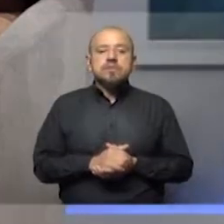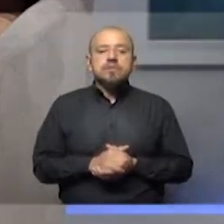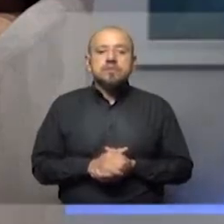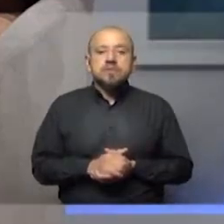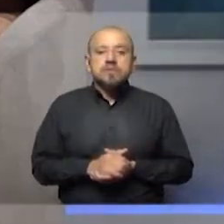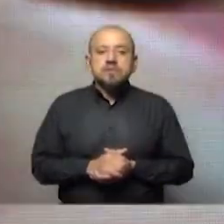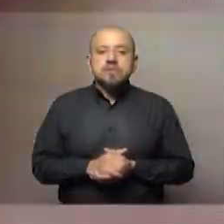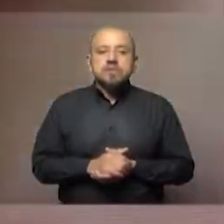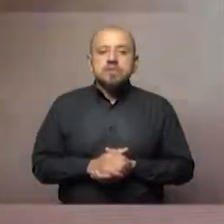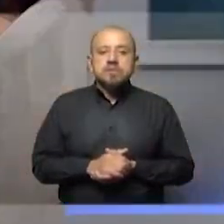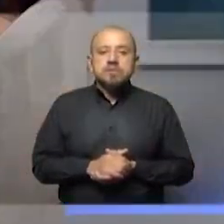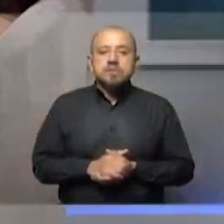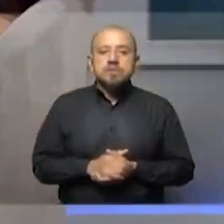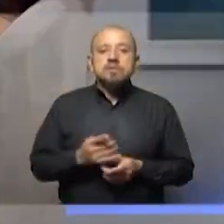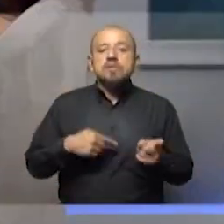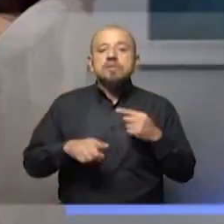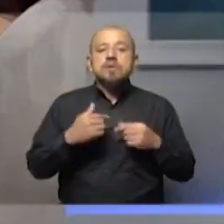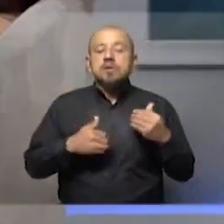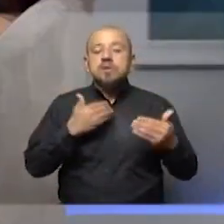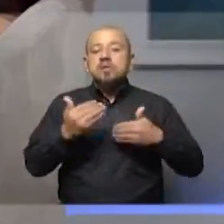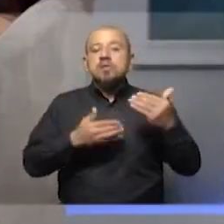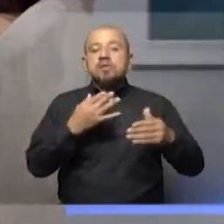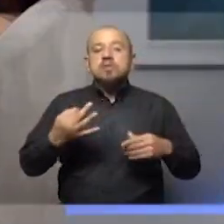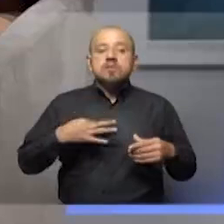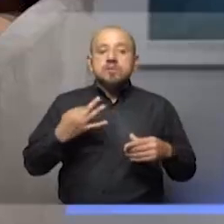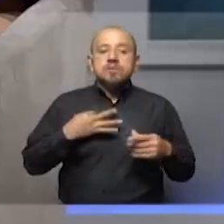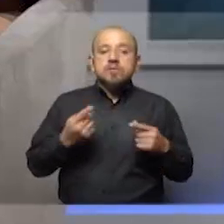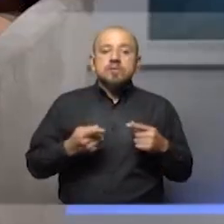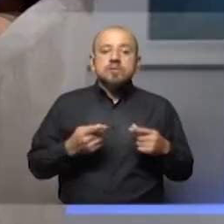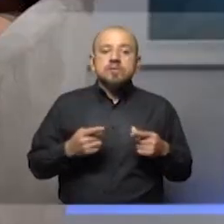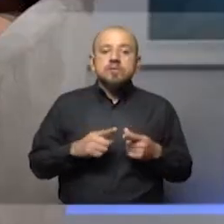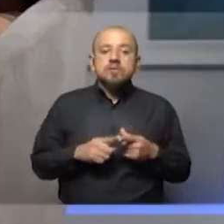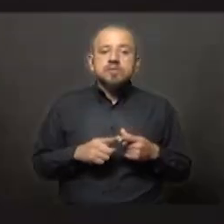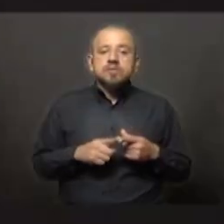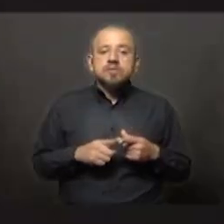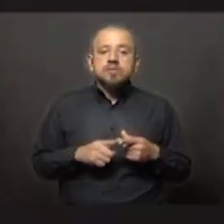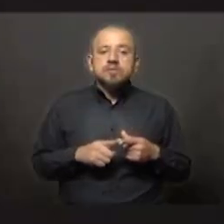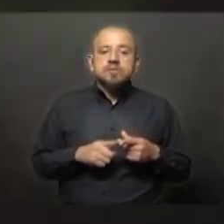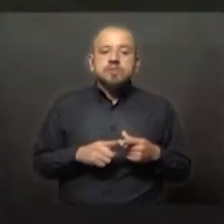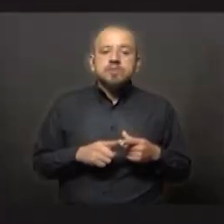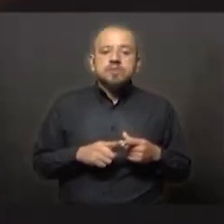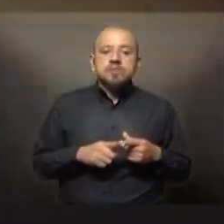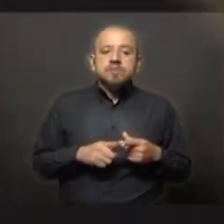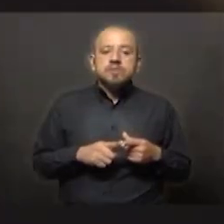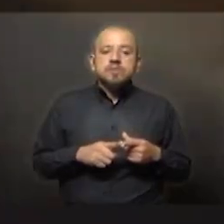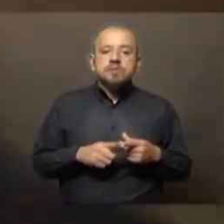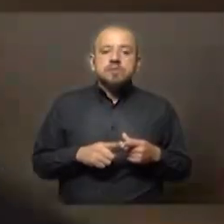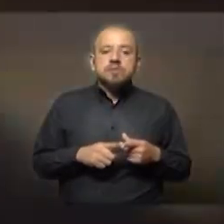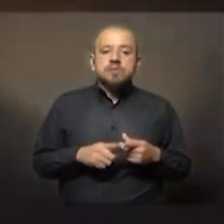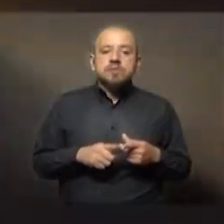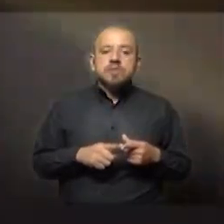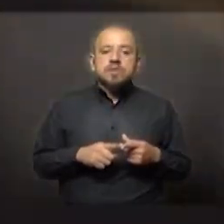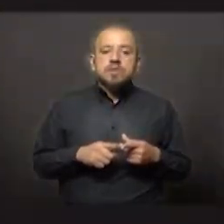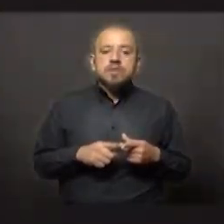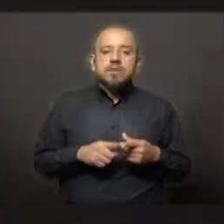bueno lo de la reproducción de la vida claro vinculado a esto cuando empezamos